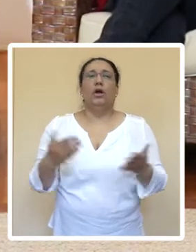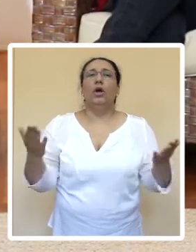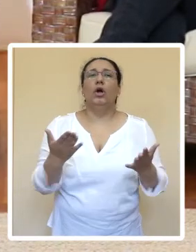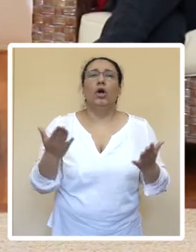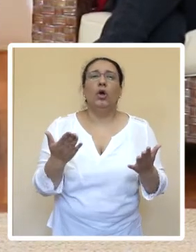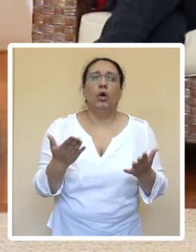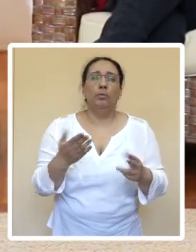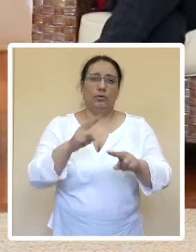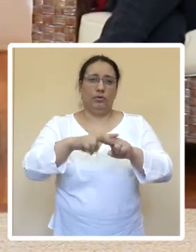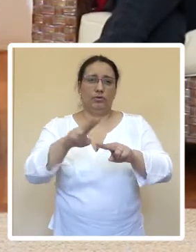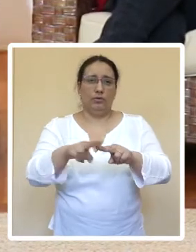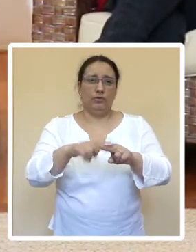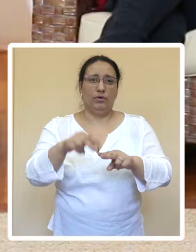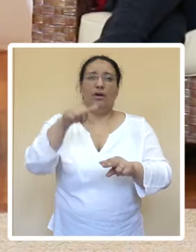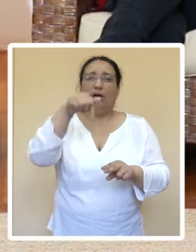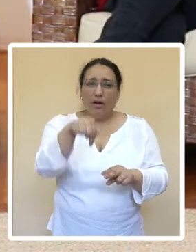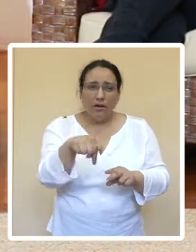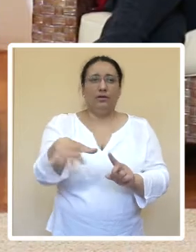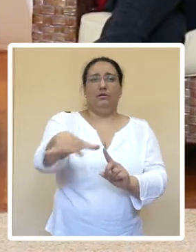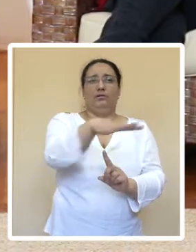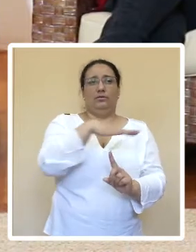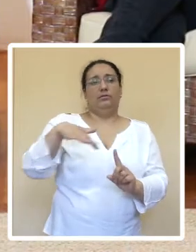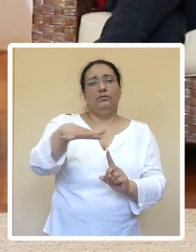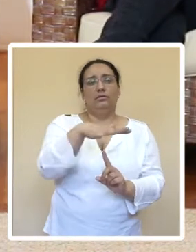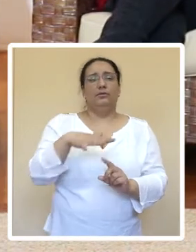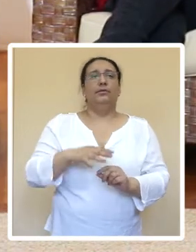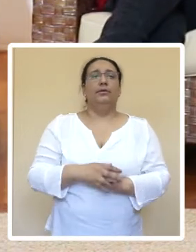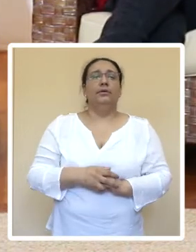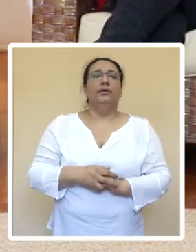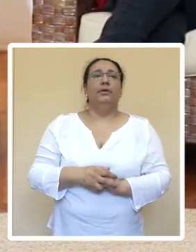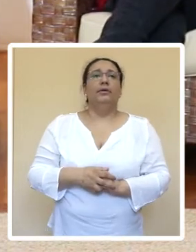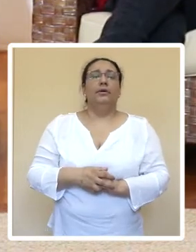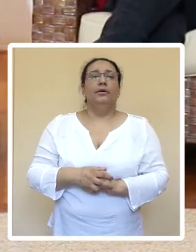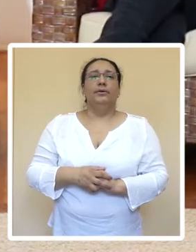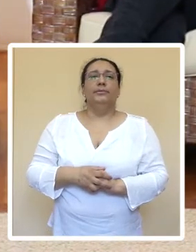qué manera enfrento esto, porque para eso